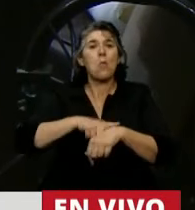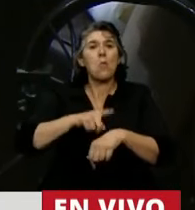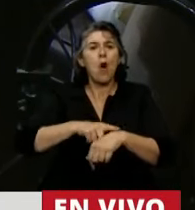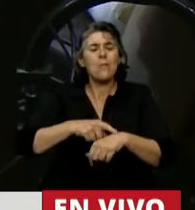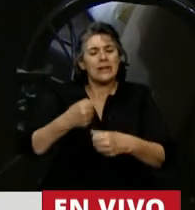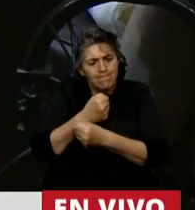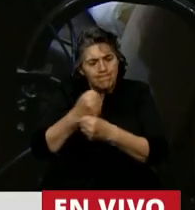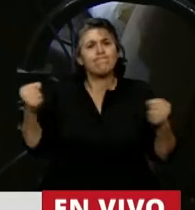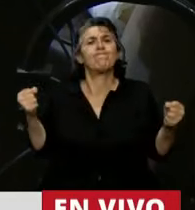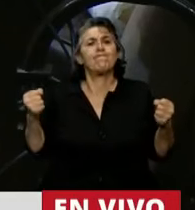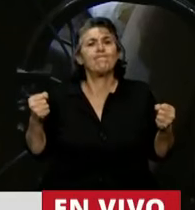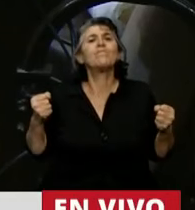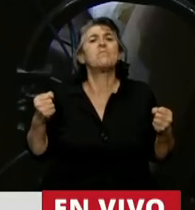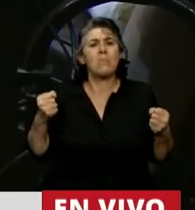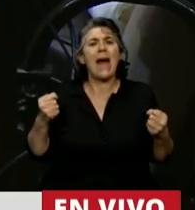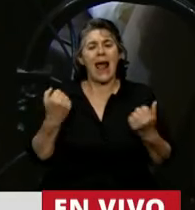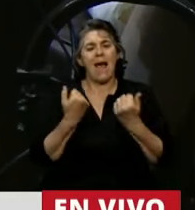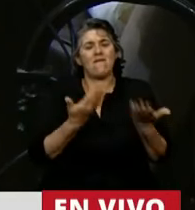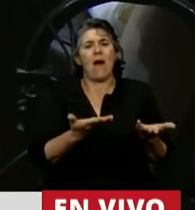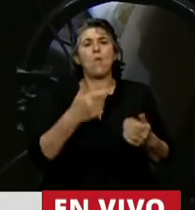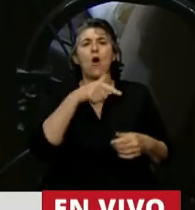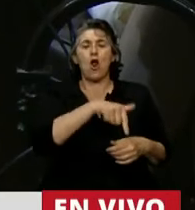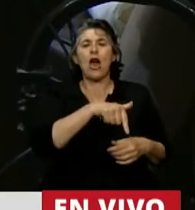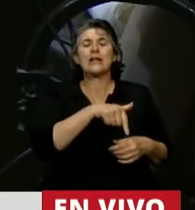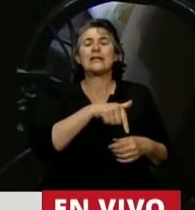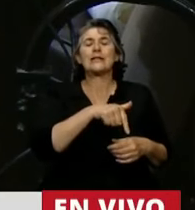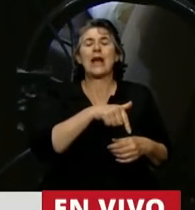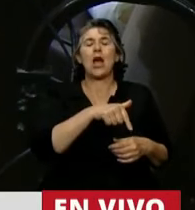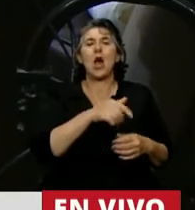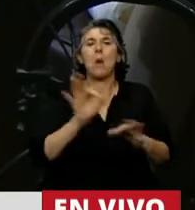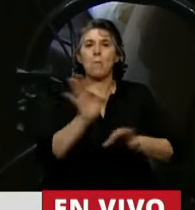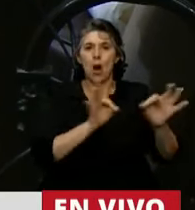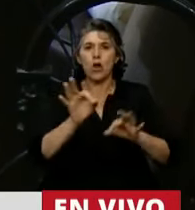a acompañar este proyecto y a ganar nuevos derechos. Muchísimas gracias, señor presidente.